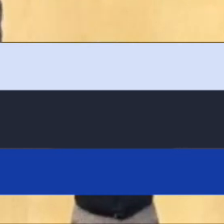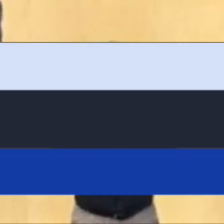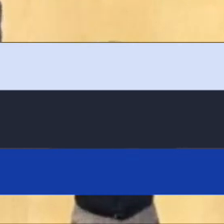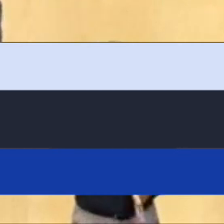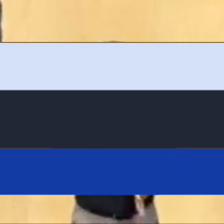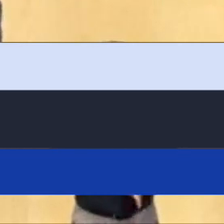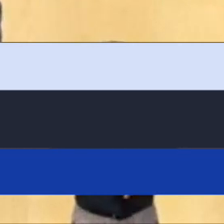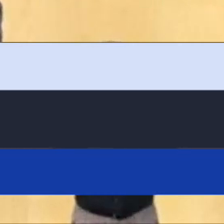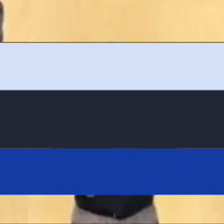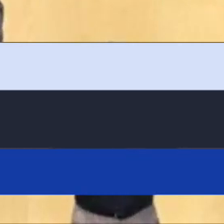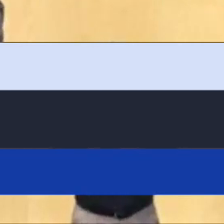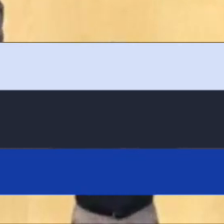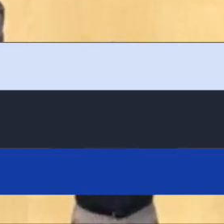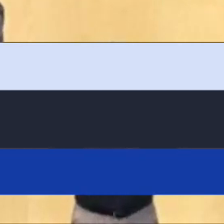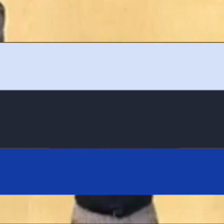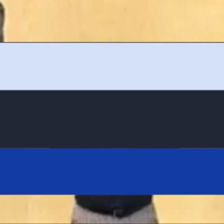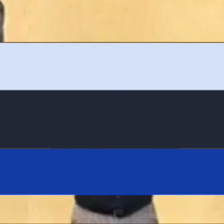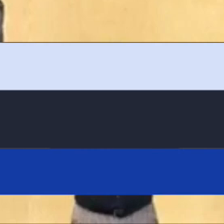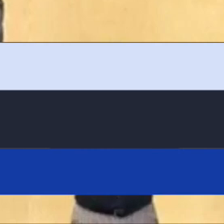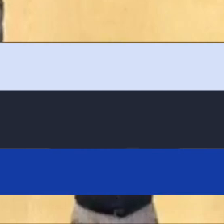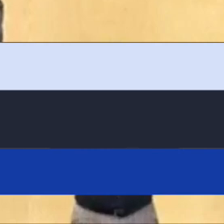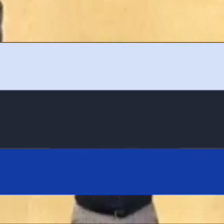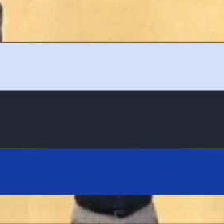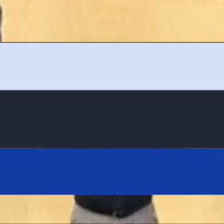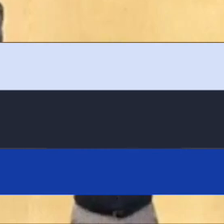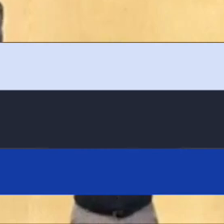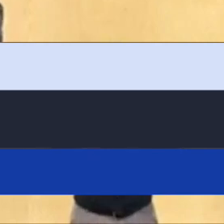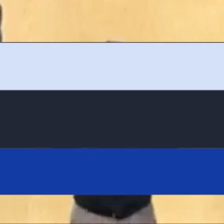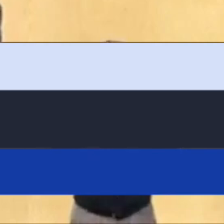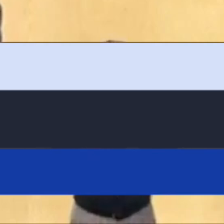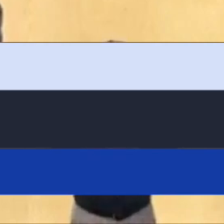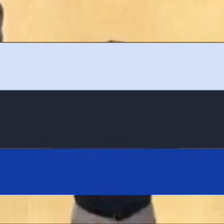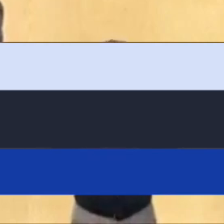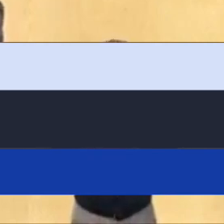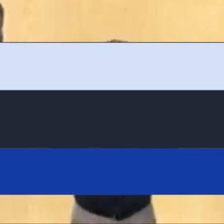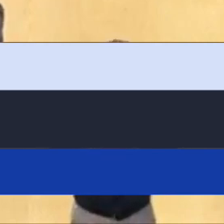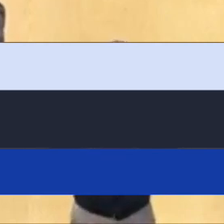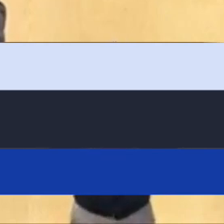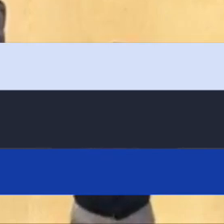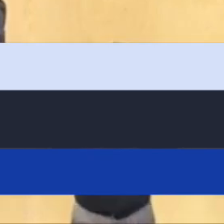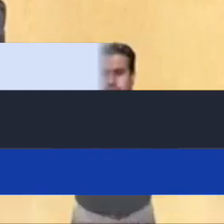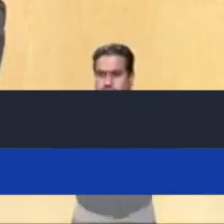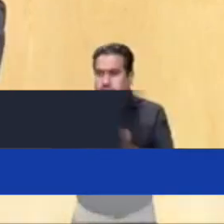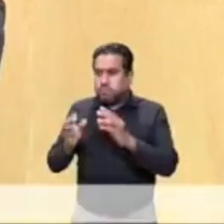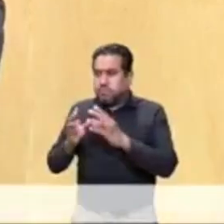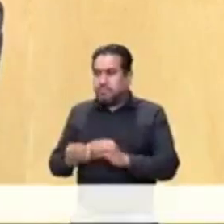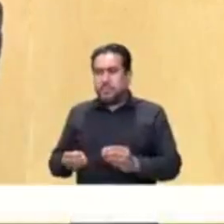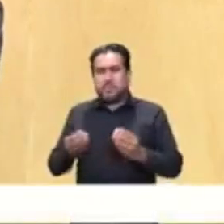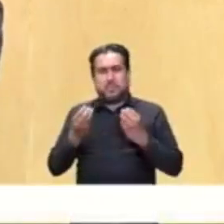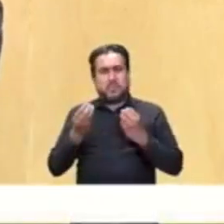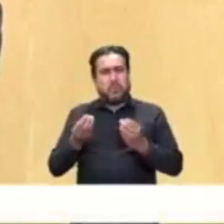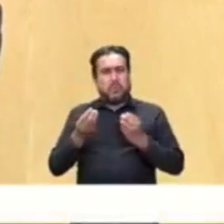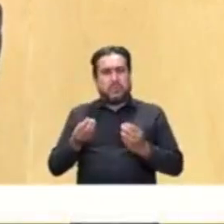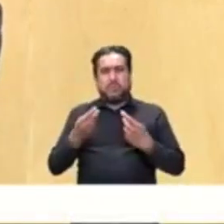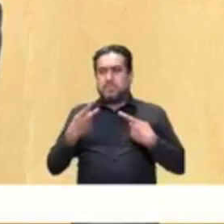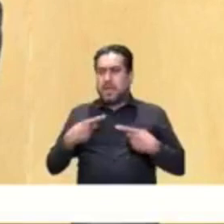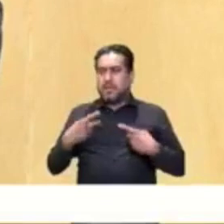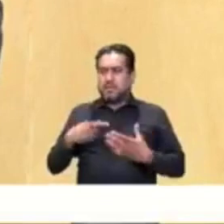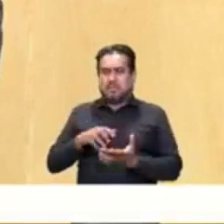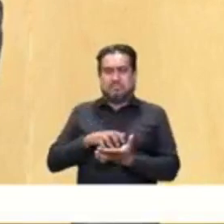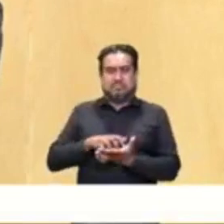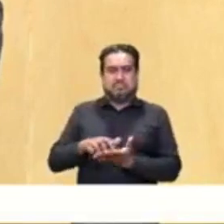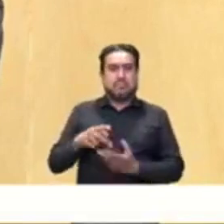que pueda ser votado en la siguiente sesión la desaparición de miles de guanajuatenses es uno de los hechos que